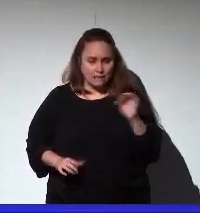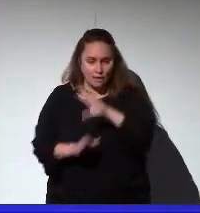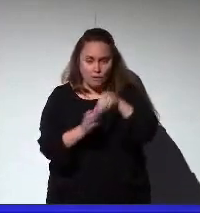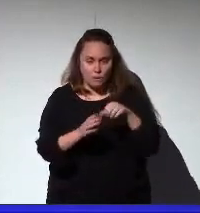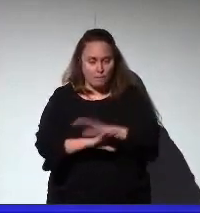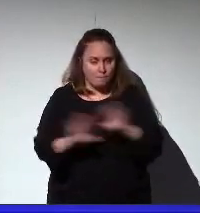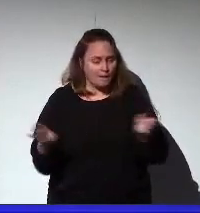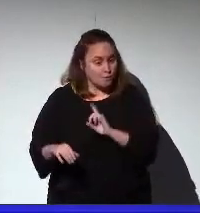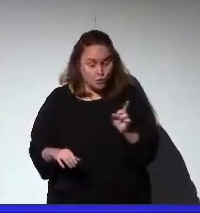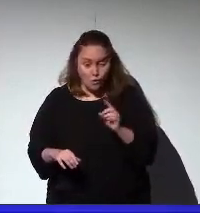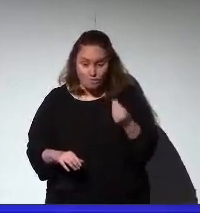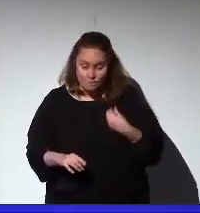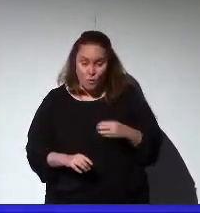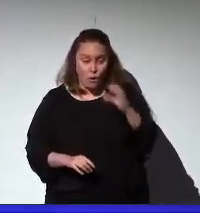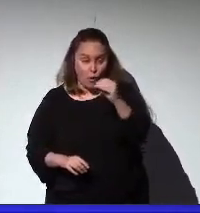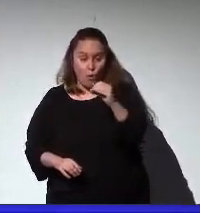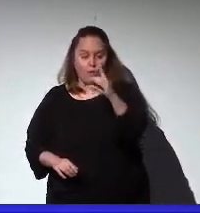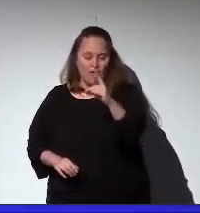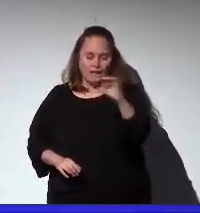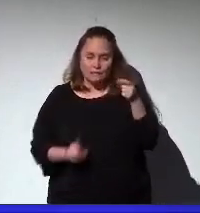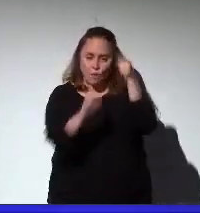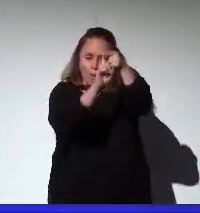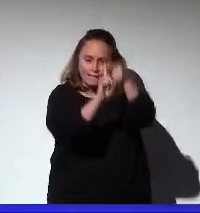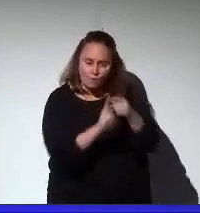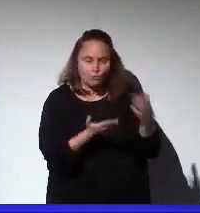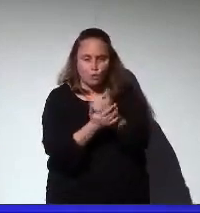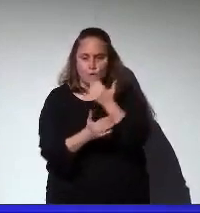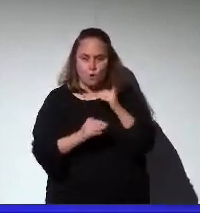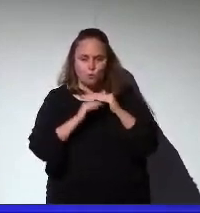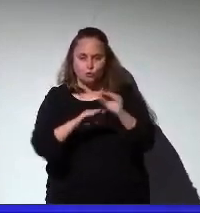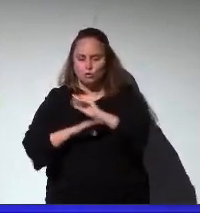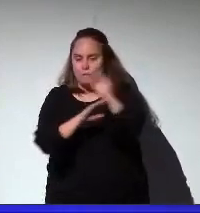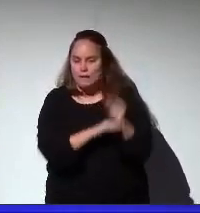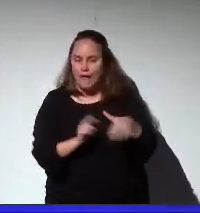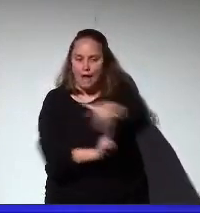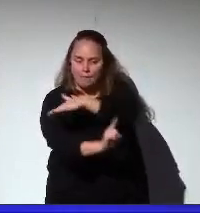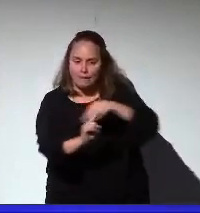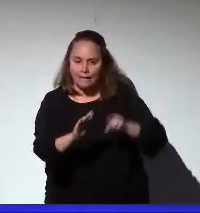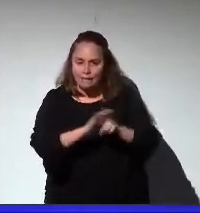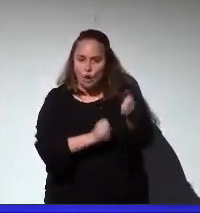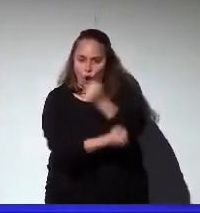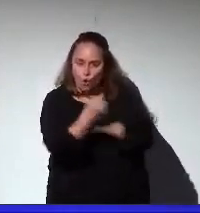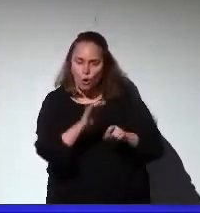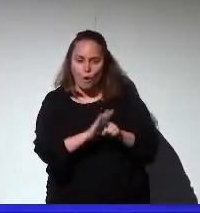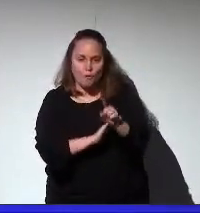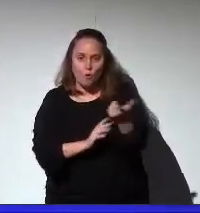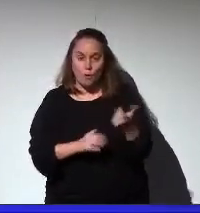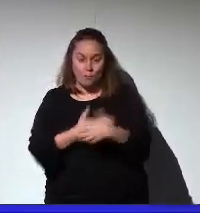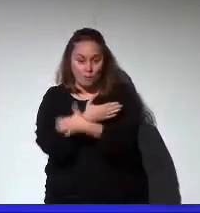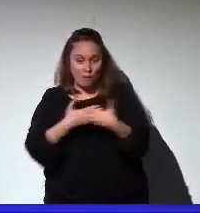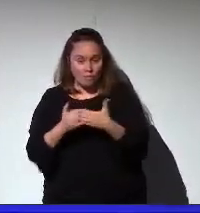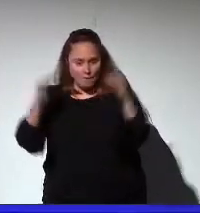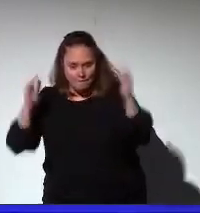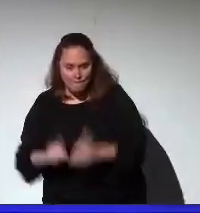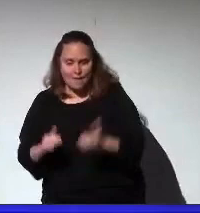esos objetivos de desarrollo sostenible que implican la sostenibilidad ambiental, el desarrollo económico, la reducción de la pobreza, el empleo decente